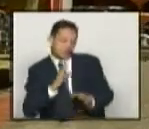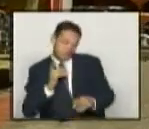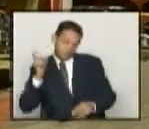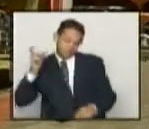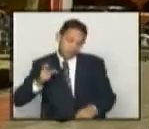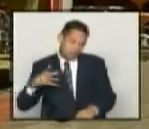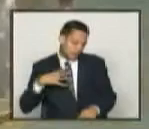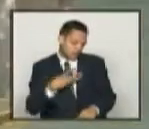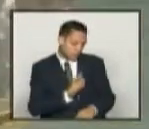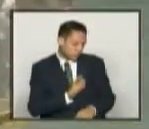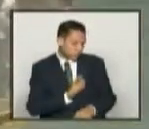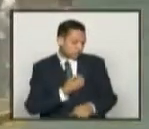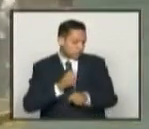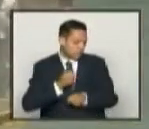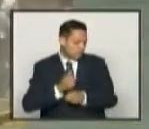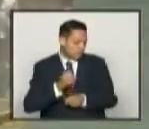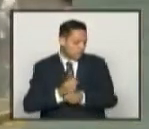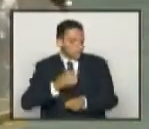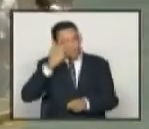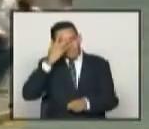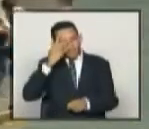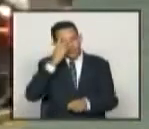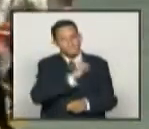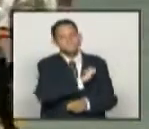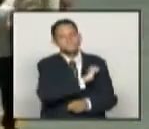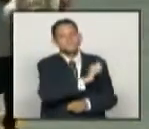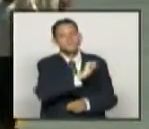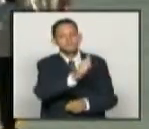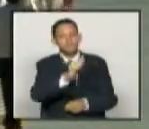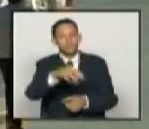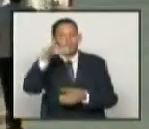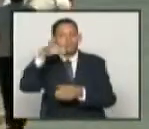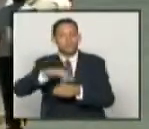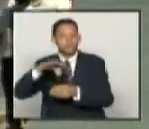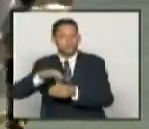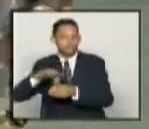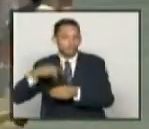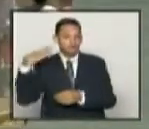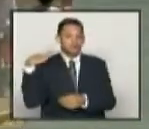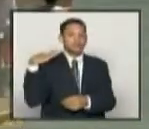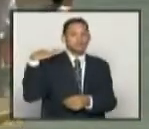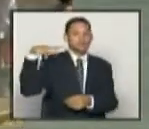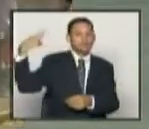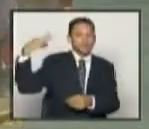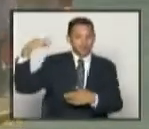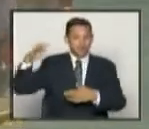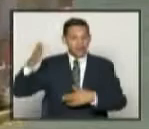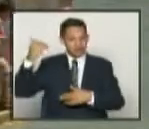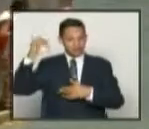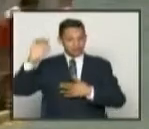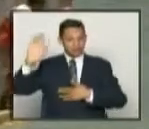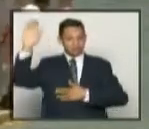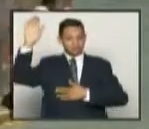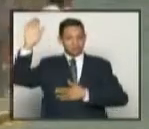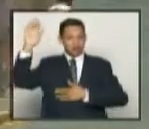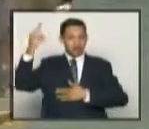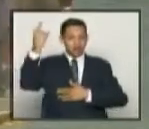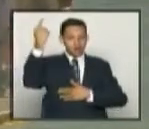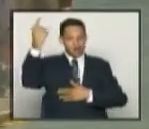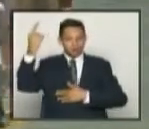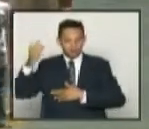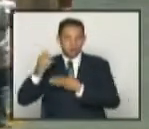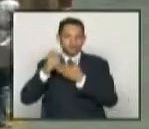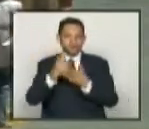nosotros eso es lo que nosotros nos comprometimos a hacer ante los caldenses cuando propusimos nuestro nombre para la